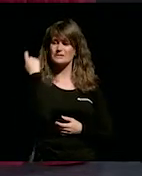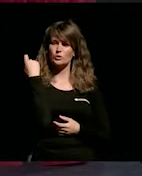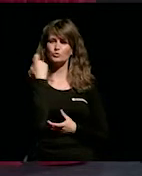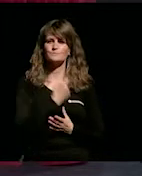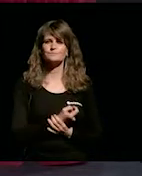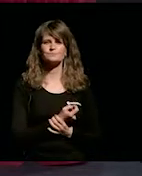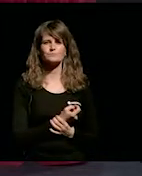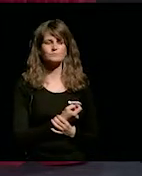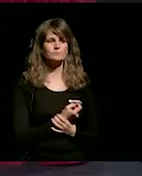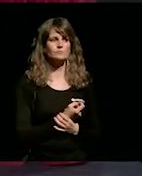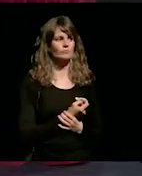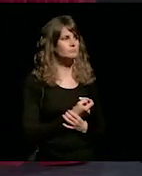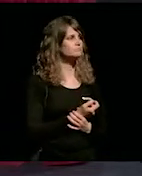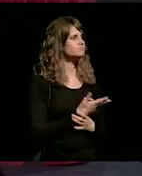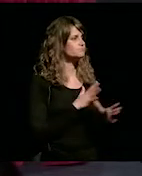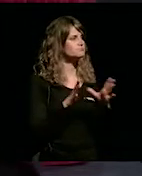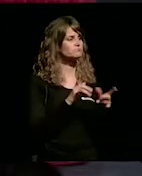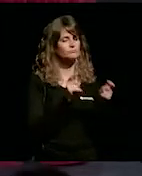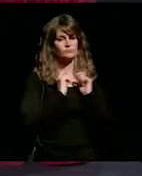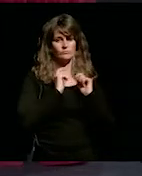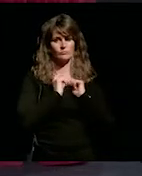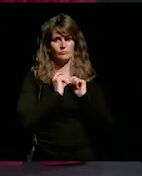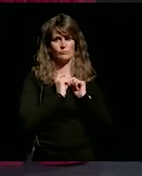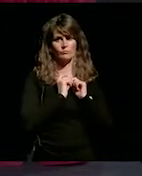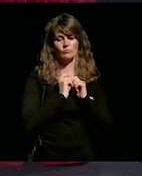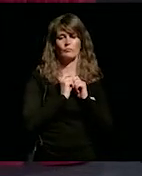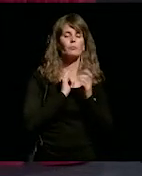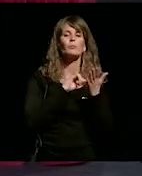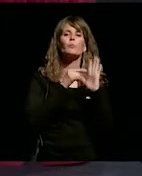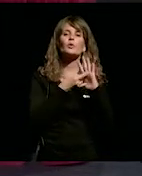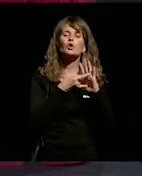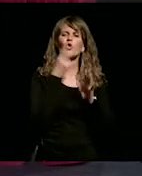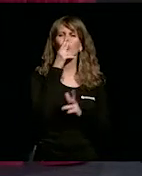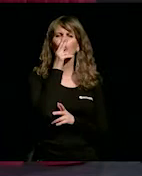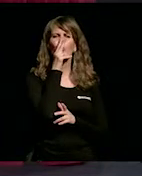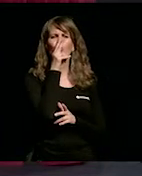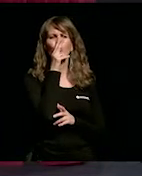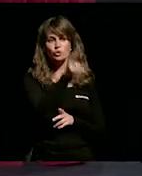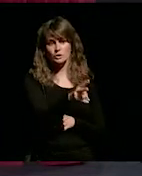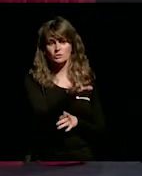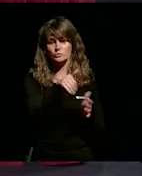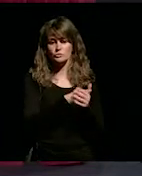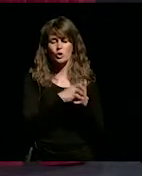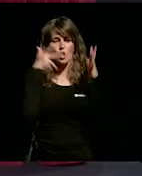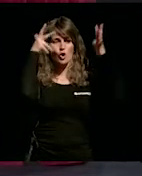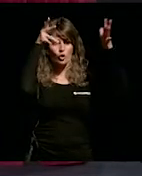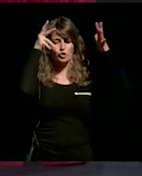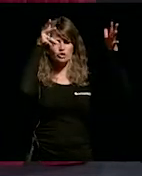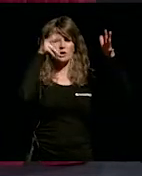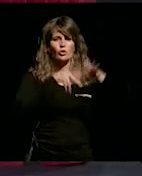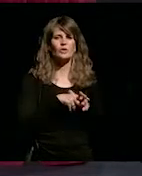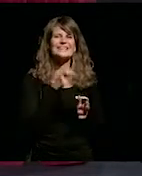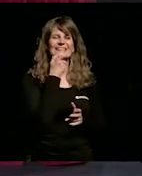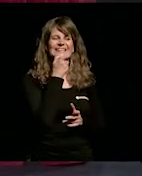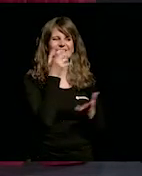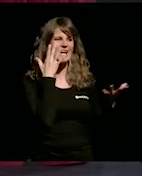pues se nos otorgó una financiación de un proyecto a 2 años por parte del Consejo